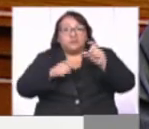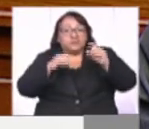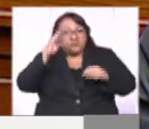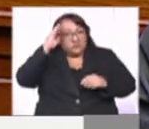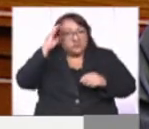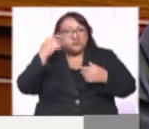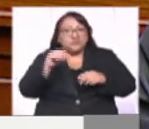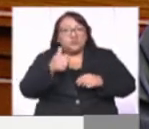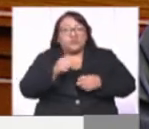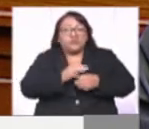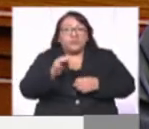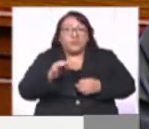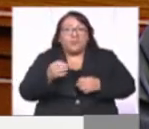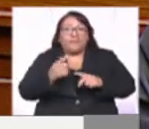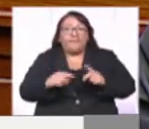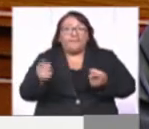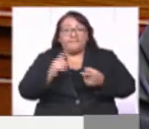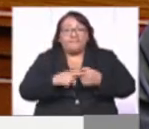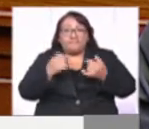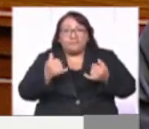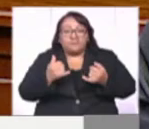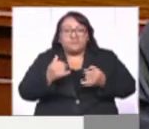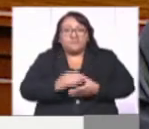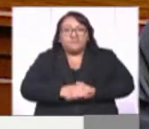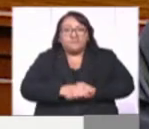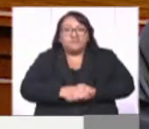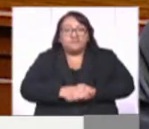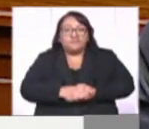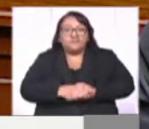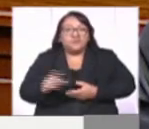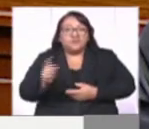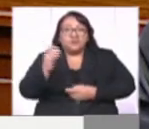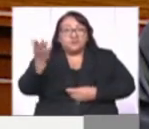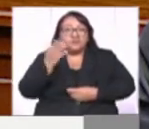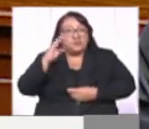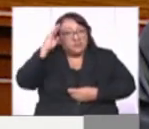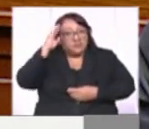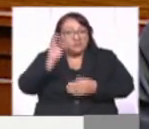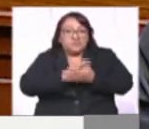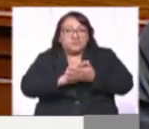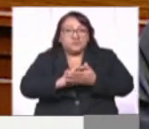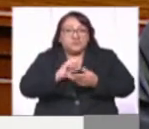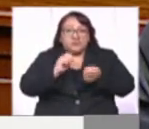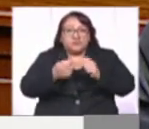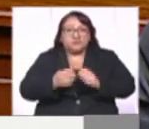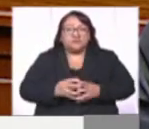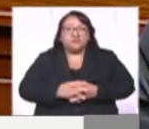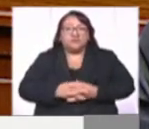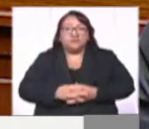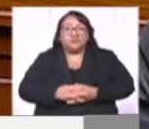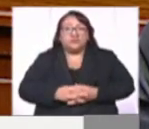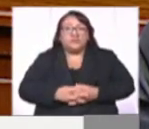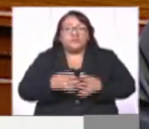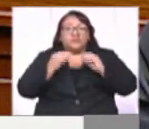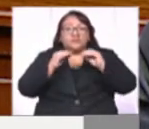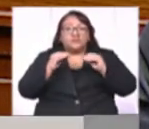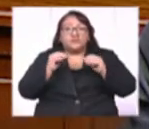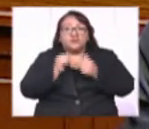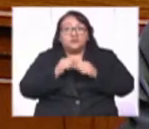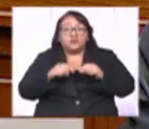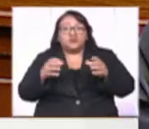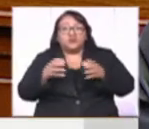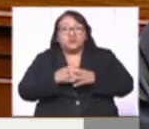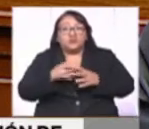policiales de otras regiones, pero hasta el día de hoy no llega ningún efectivo en reposición. De tal manera que invocamos desde aquí al